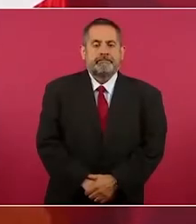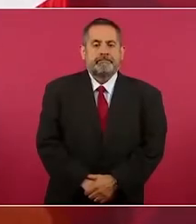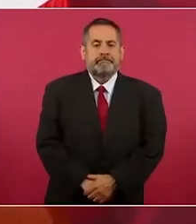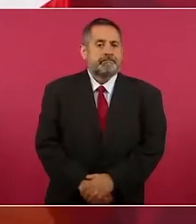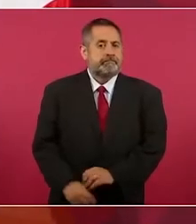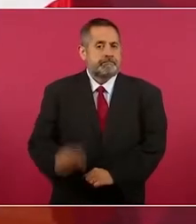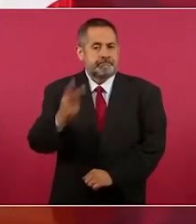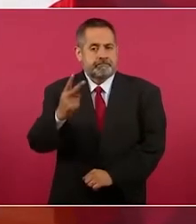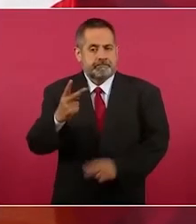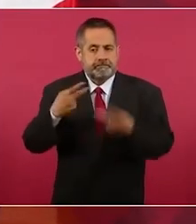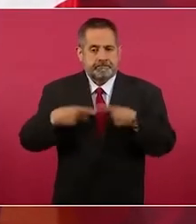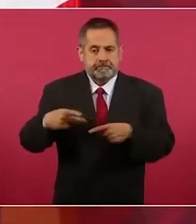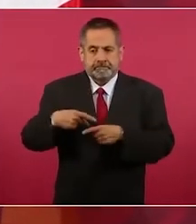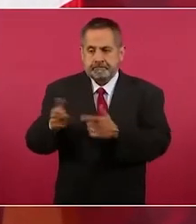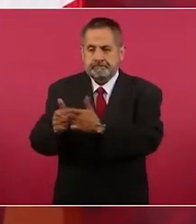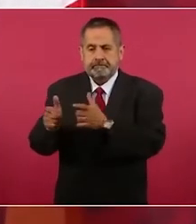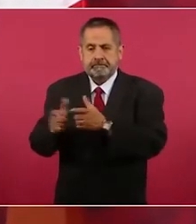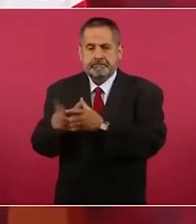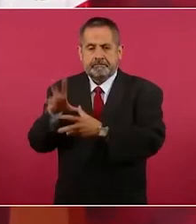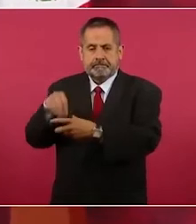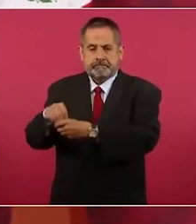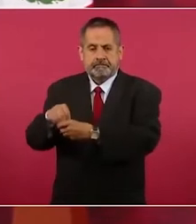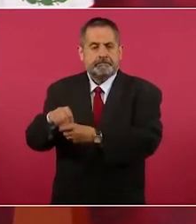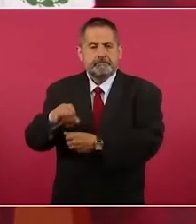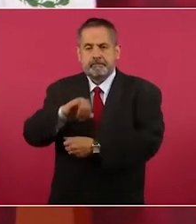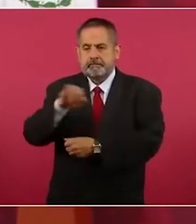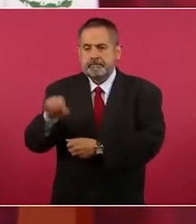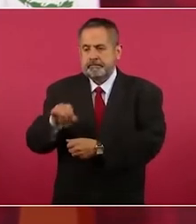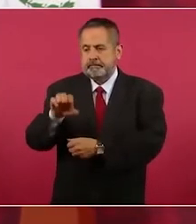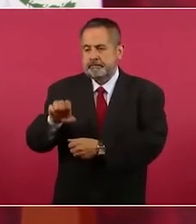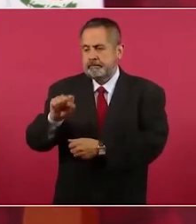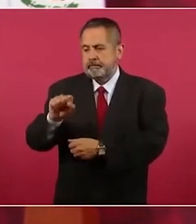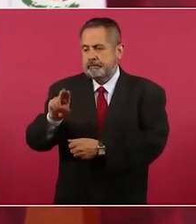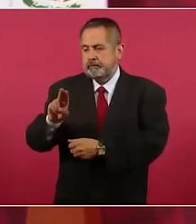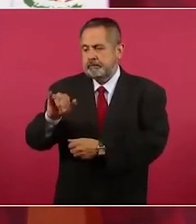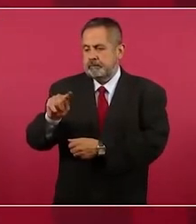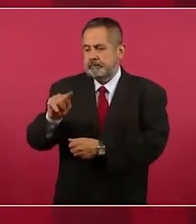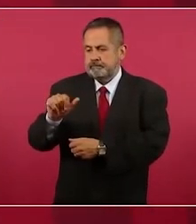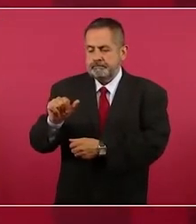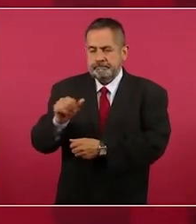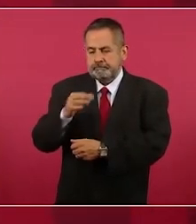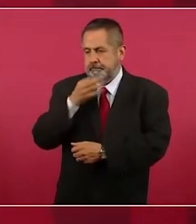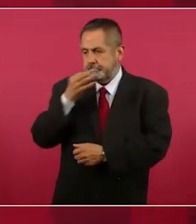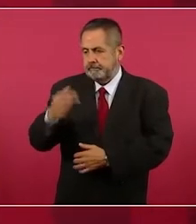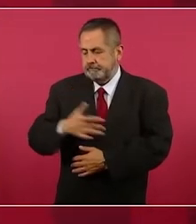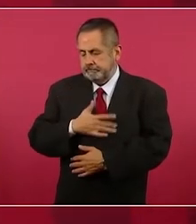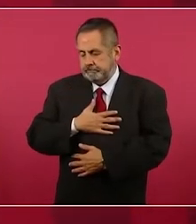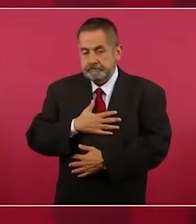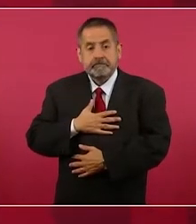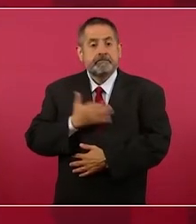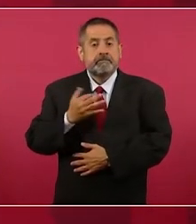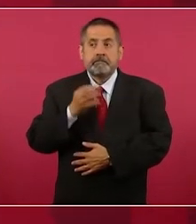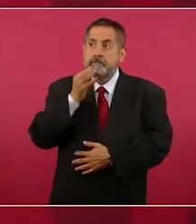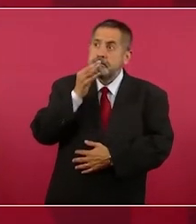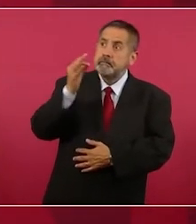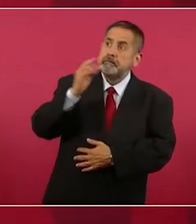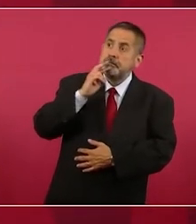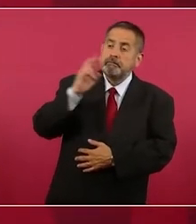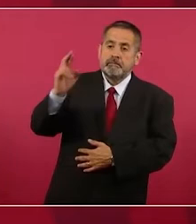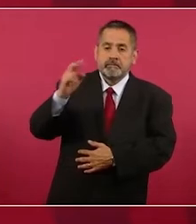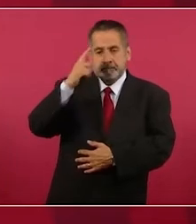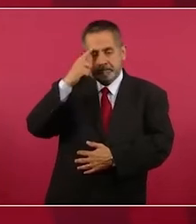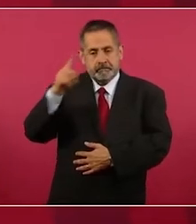respuesta al mensaje del Papa Francisco, que aún